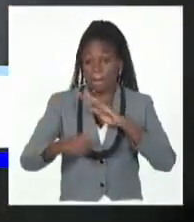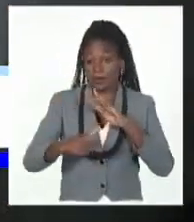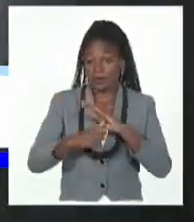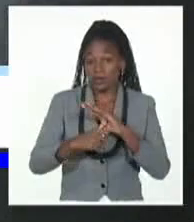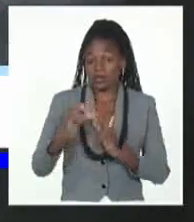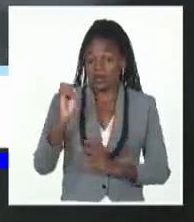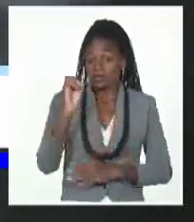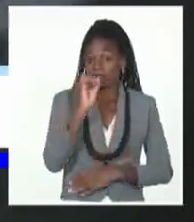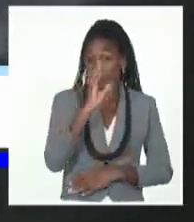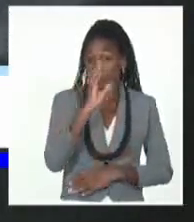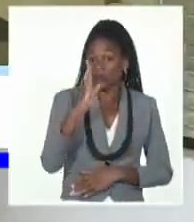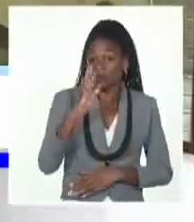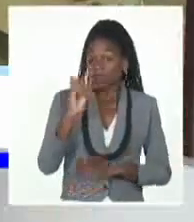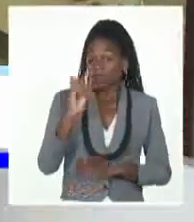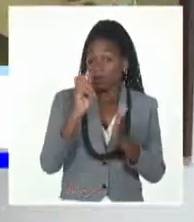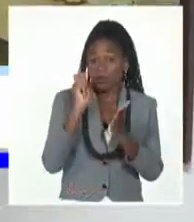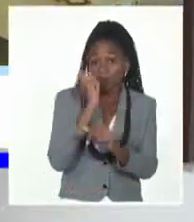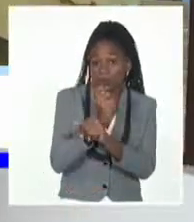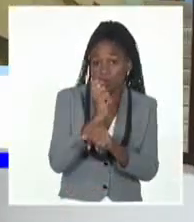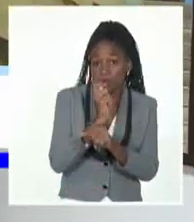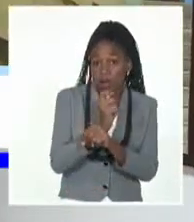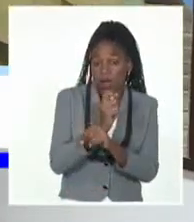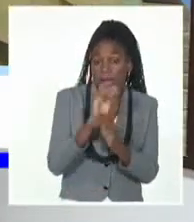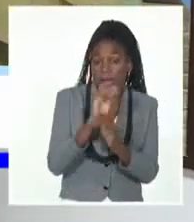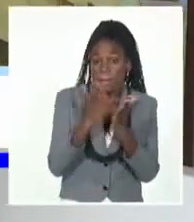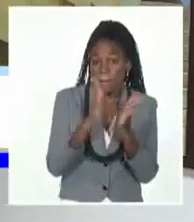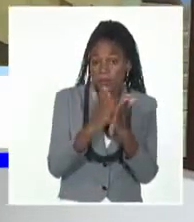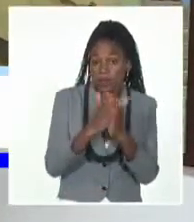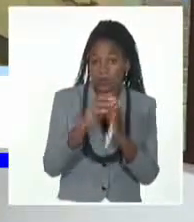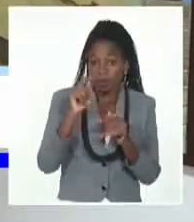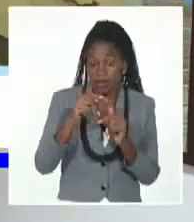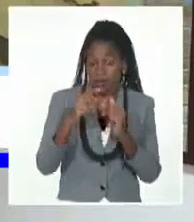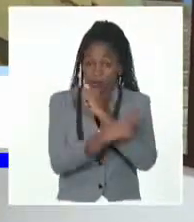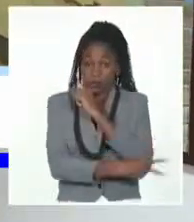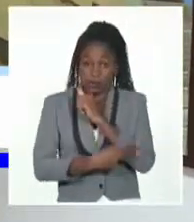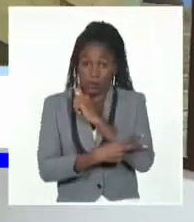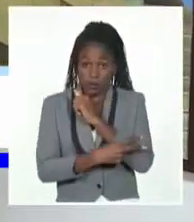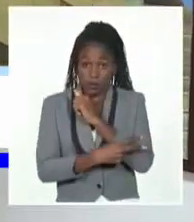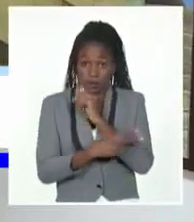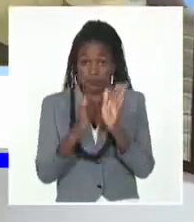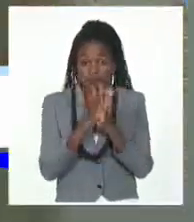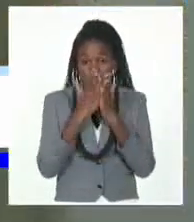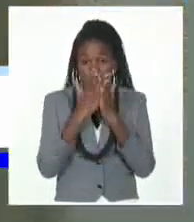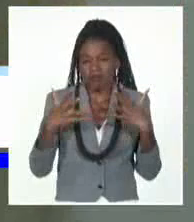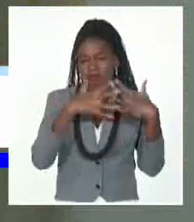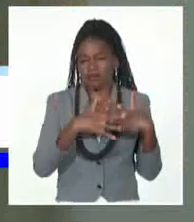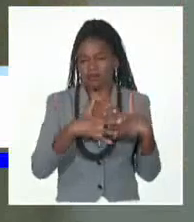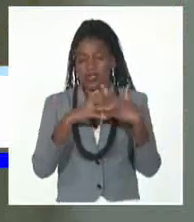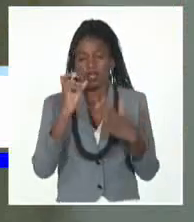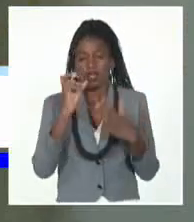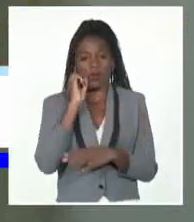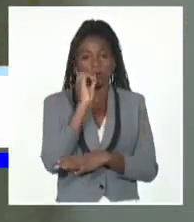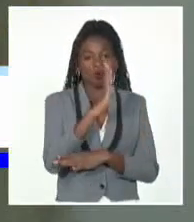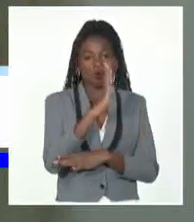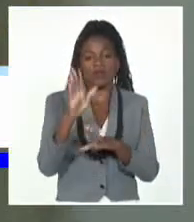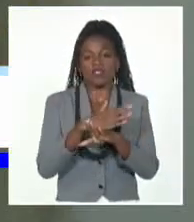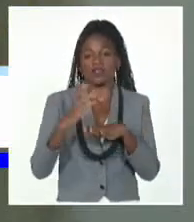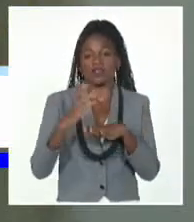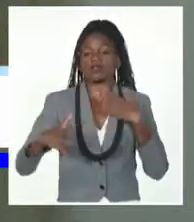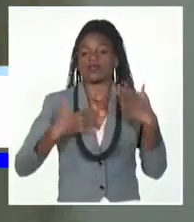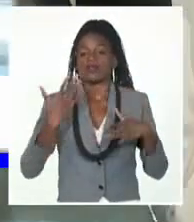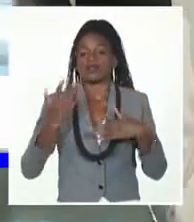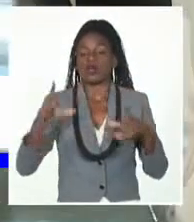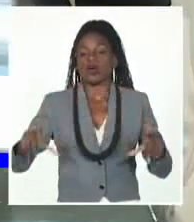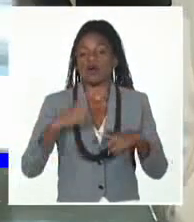Asociación de Periodistas de ese país, cumple una apretada agenda de trabajo en Cuba relacionada con la organización de las actividades por el